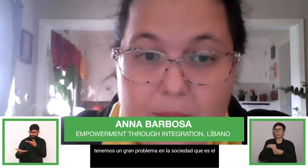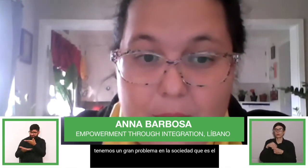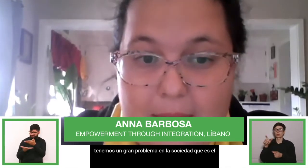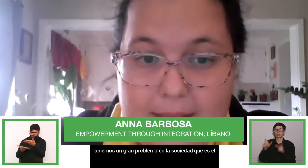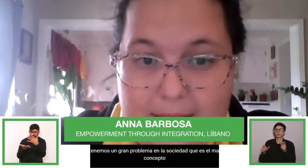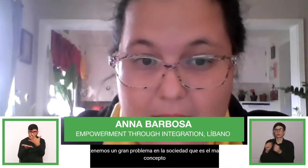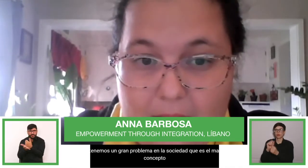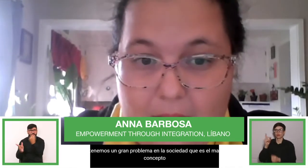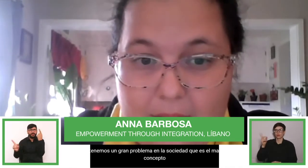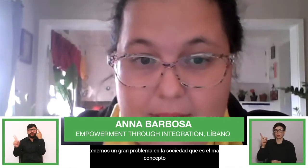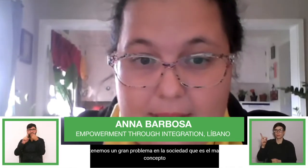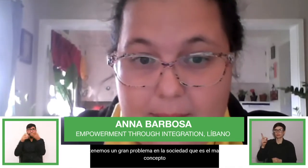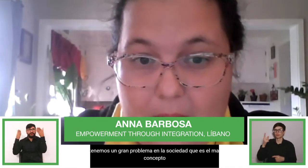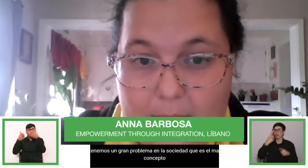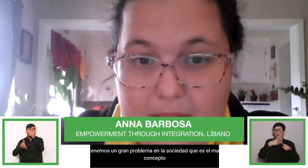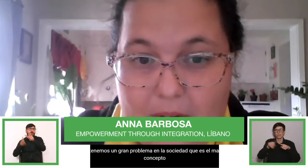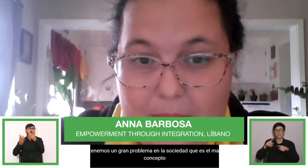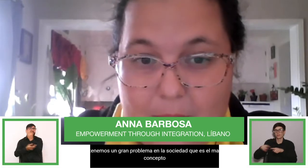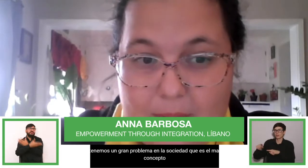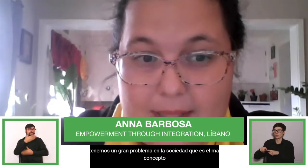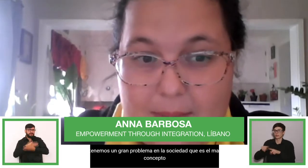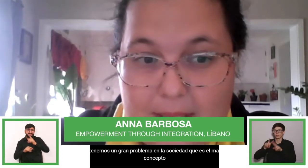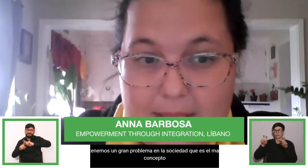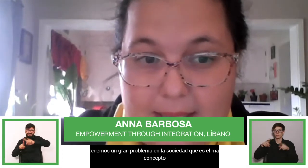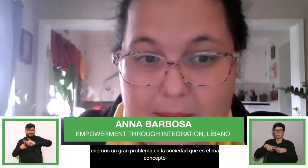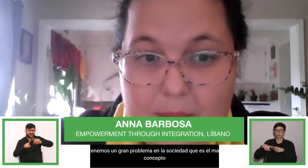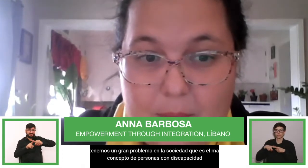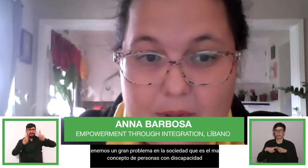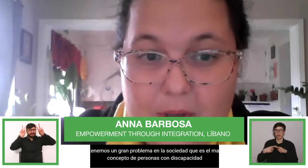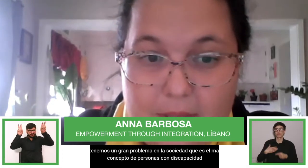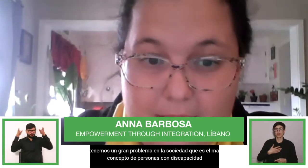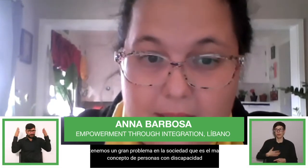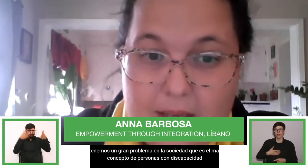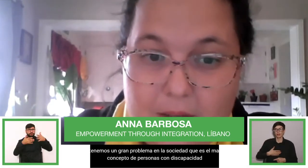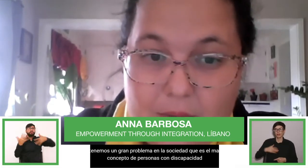de la sociedad. Queremos